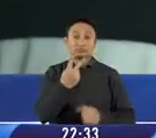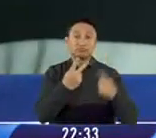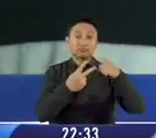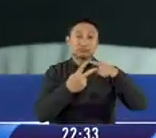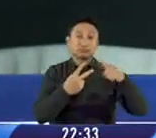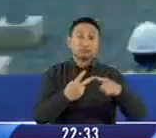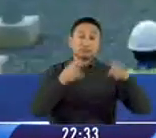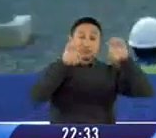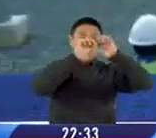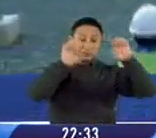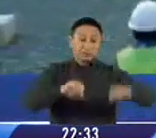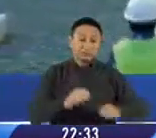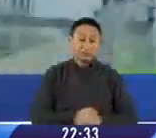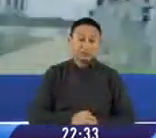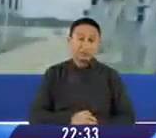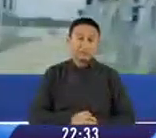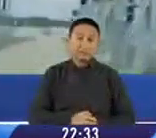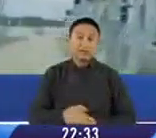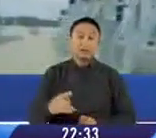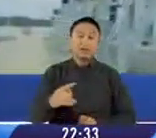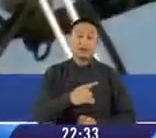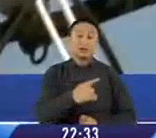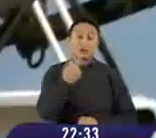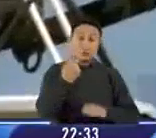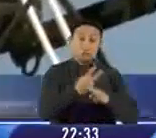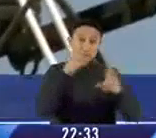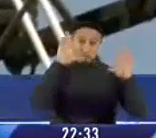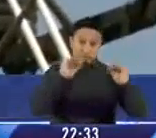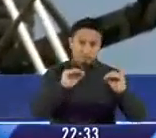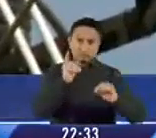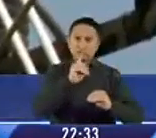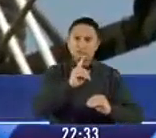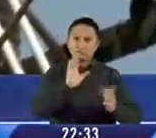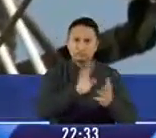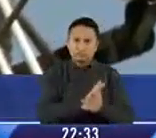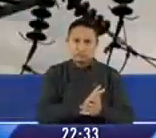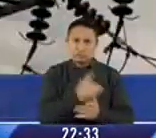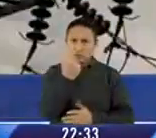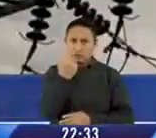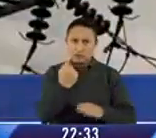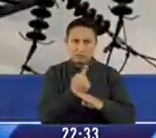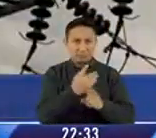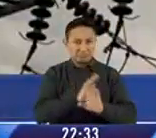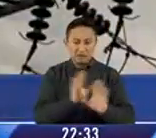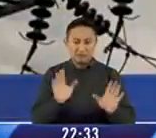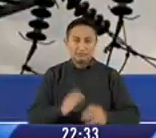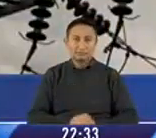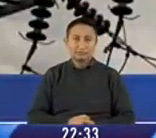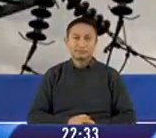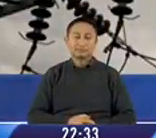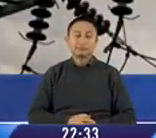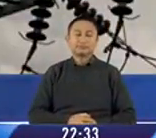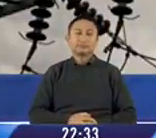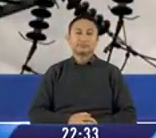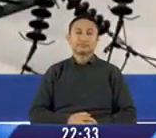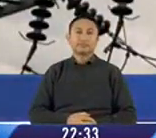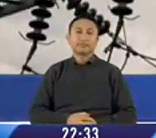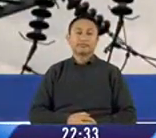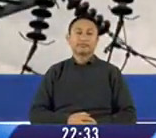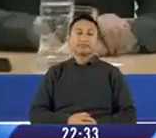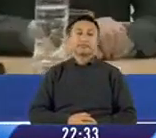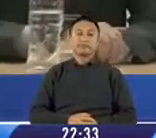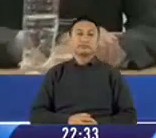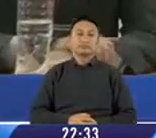subestaciones, no porque se le racionará la energía dos veces, como muchos creían. Simplemente, se los diferencia por área de